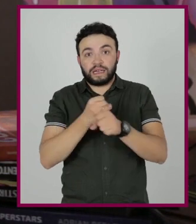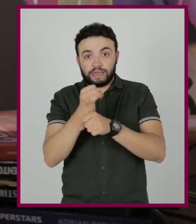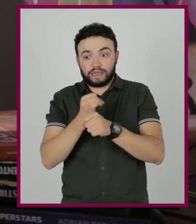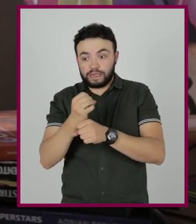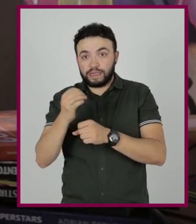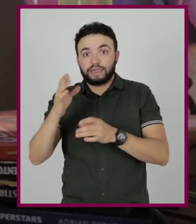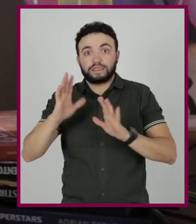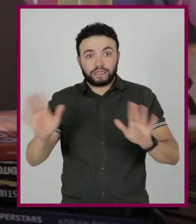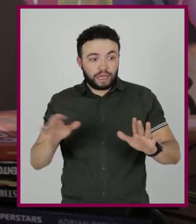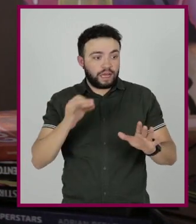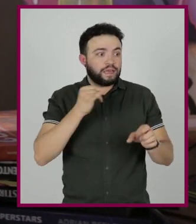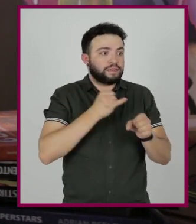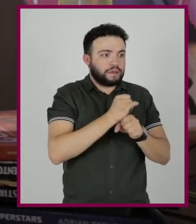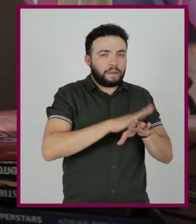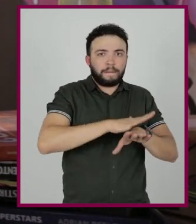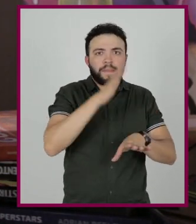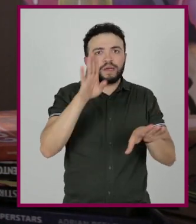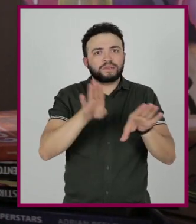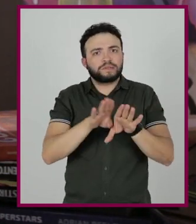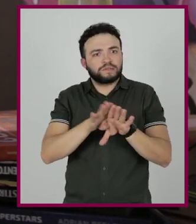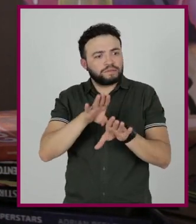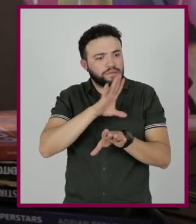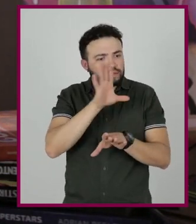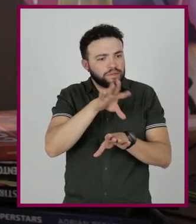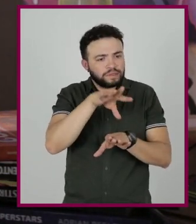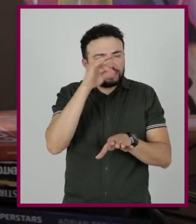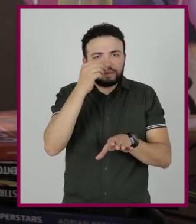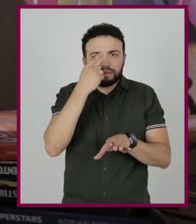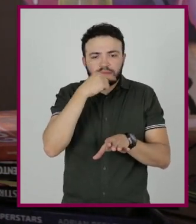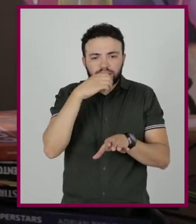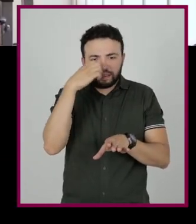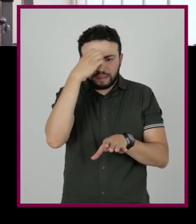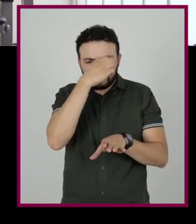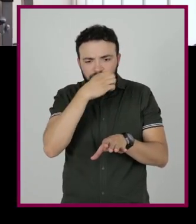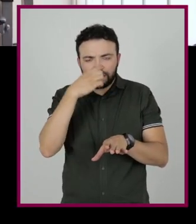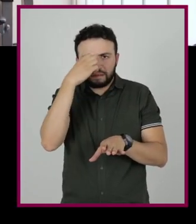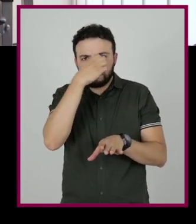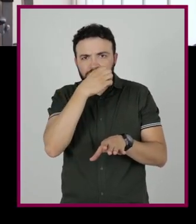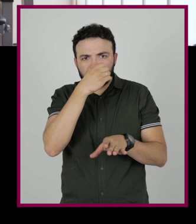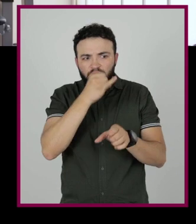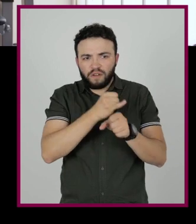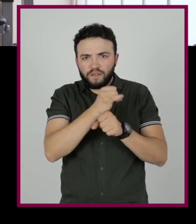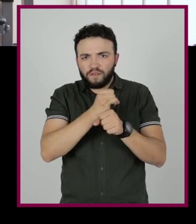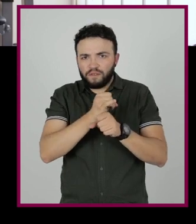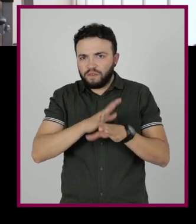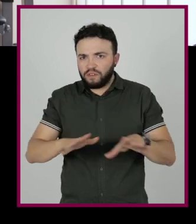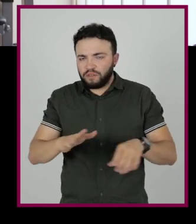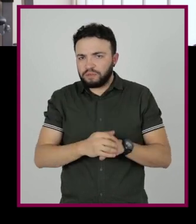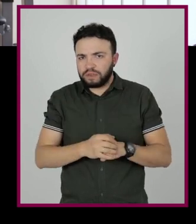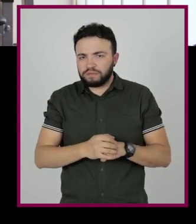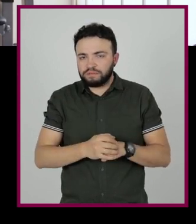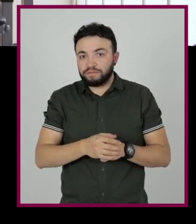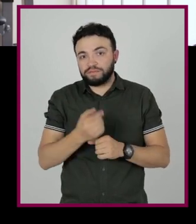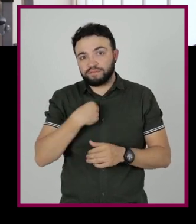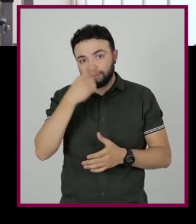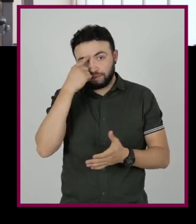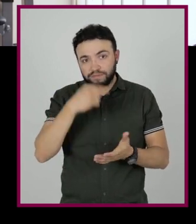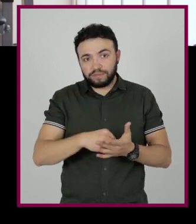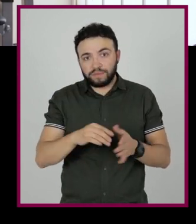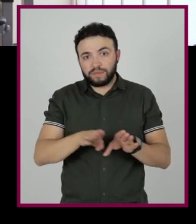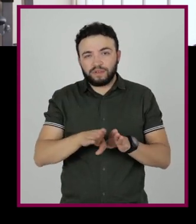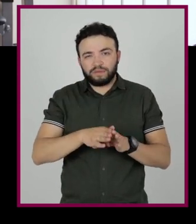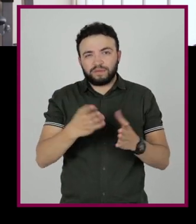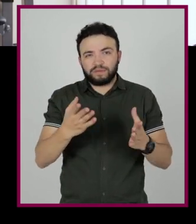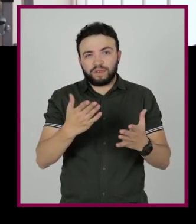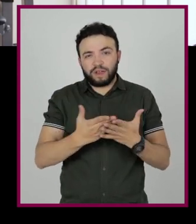de investigar, ¿cómo analizar y estructurar información? Parece que tendremos que remitirnos a nuestras